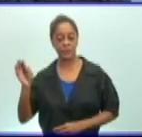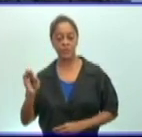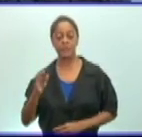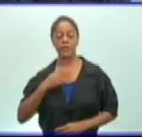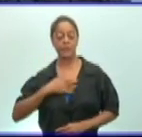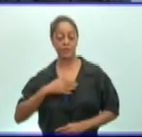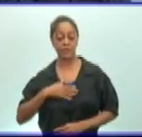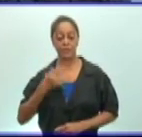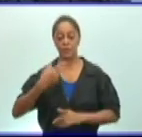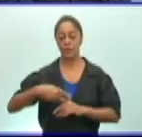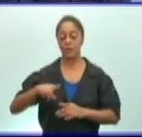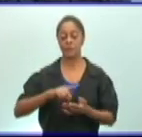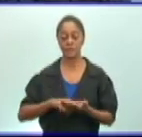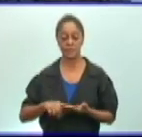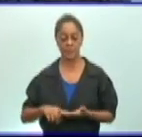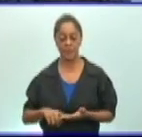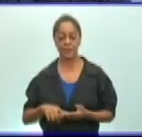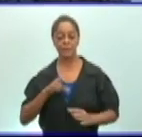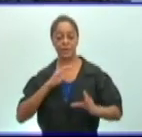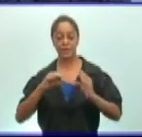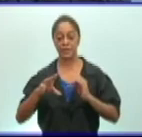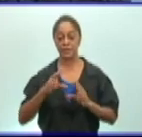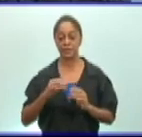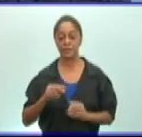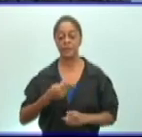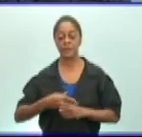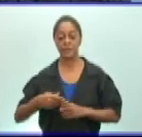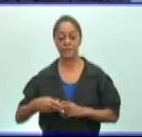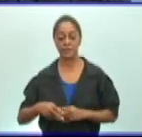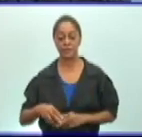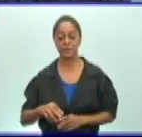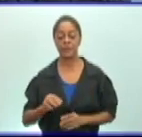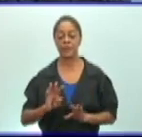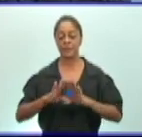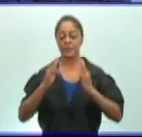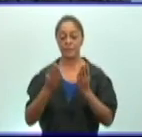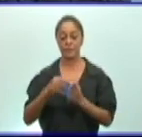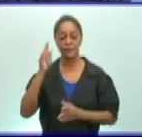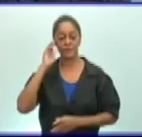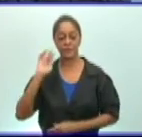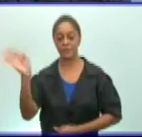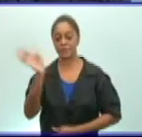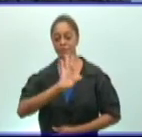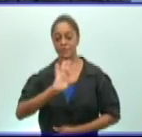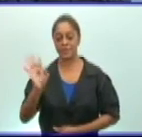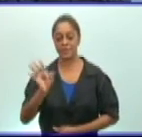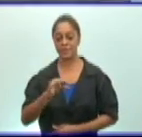la próxima semana para seguir conversando sobre historia en el mundo antiguo. Chao.